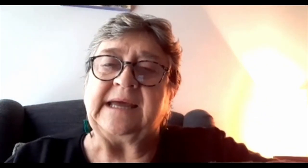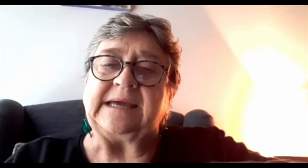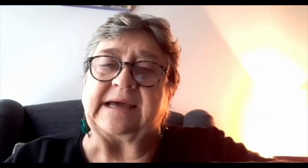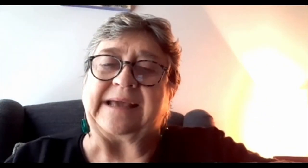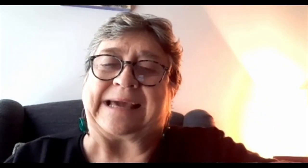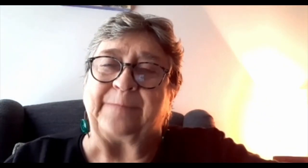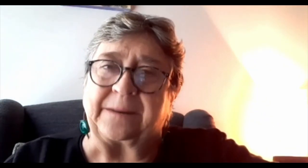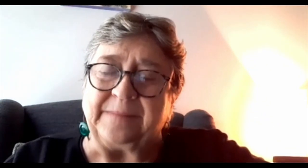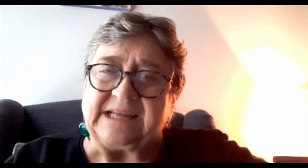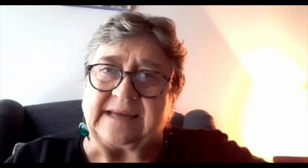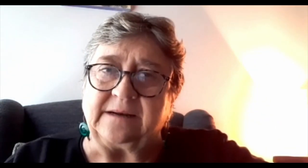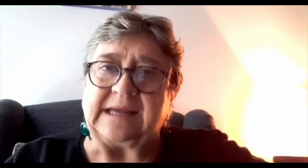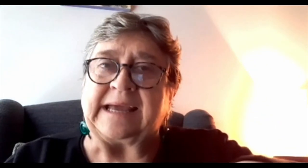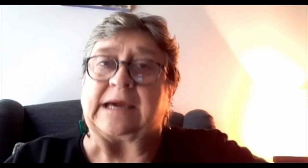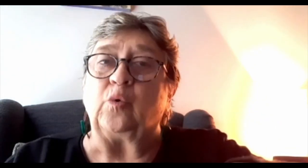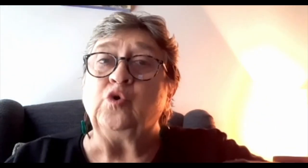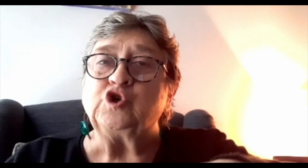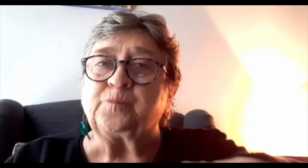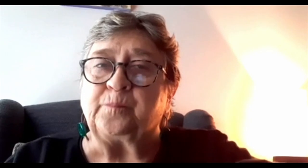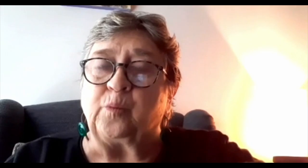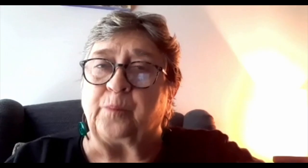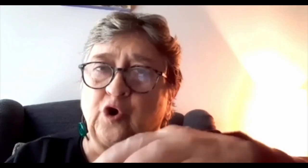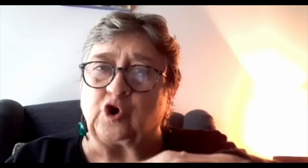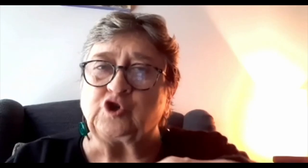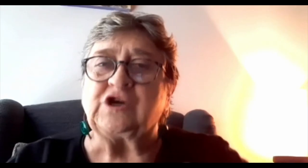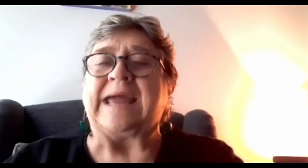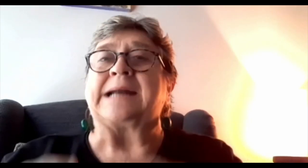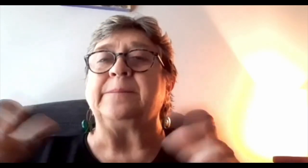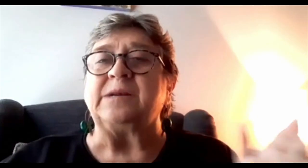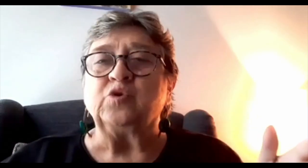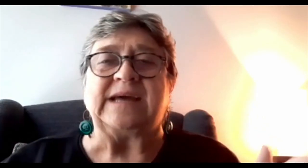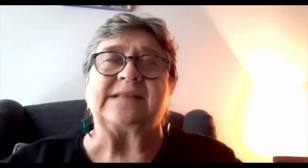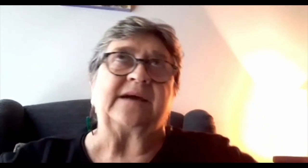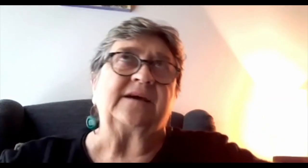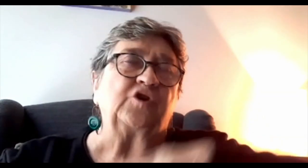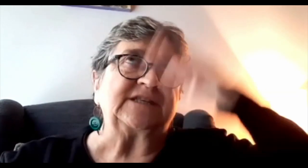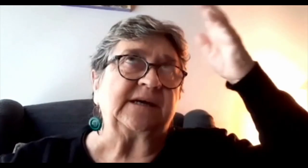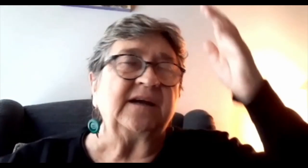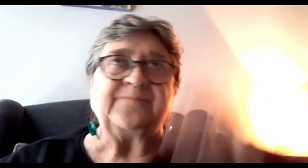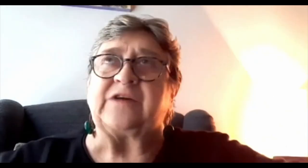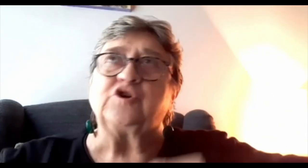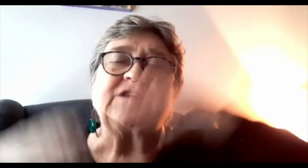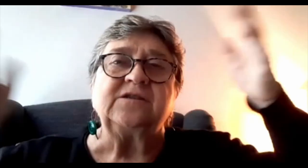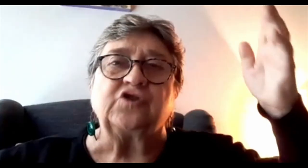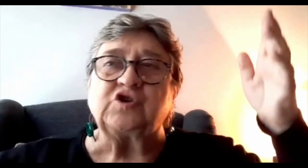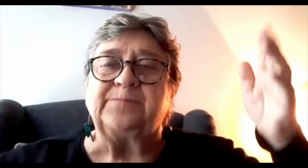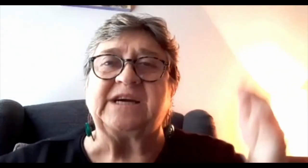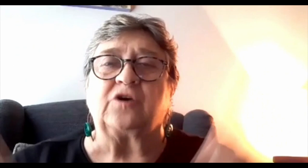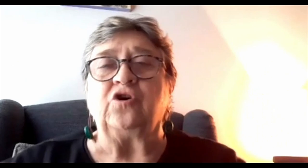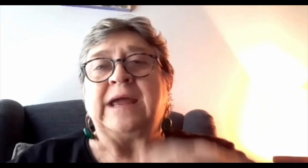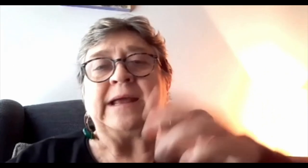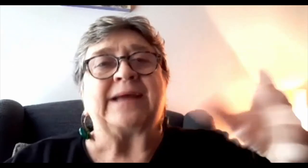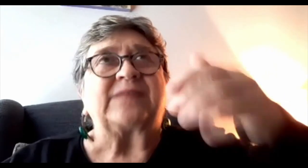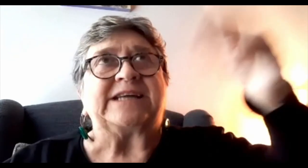cláusulas que permiten que unos pocos a nivel mundial de 200 y